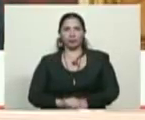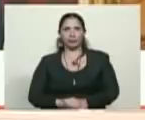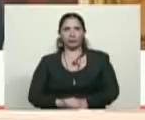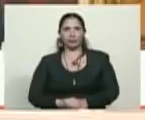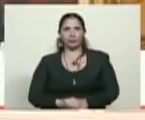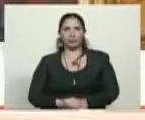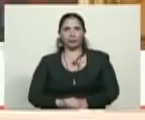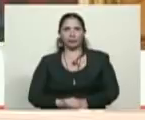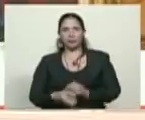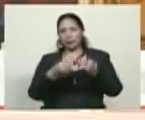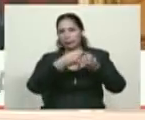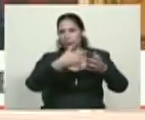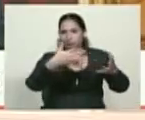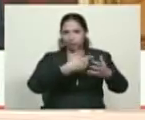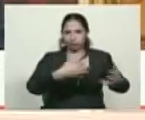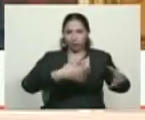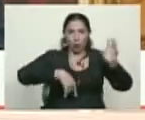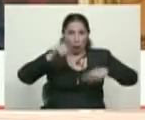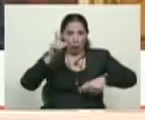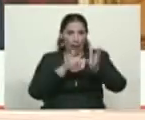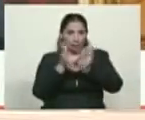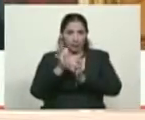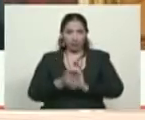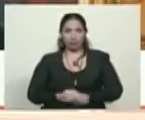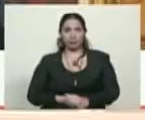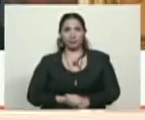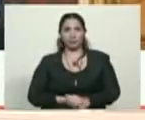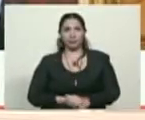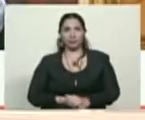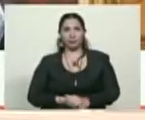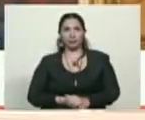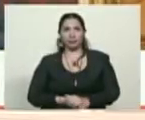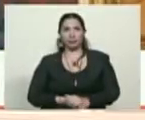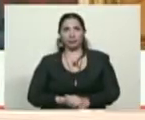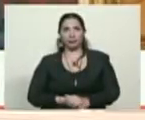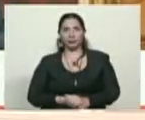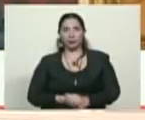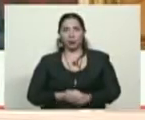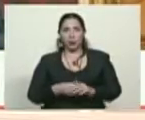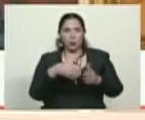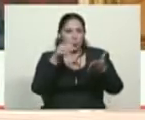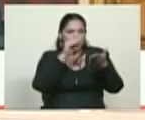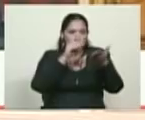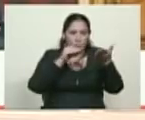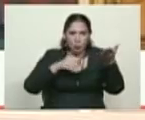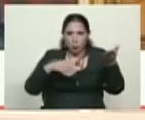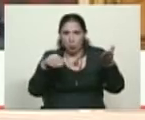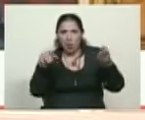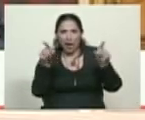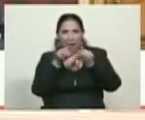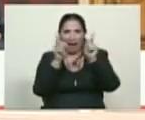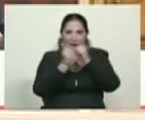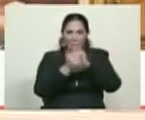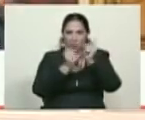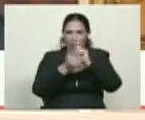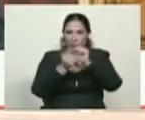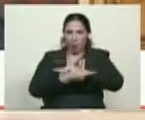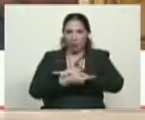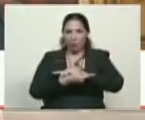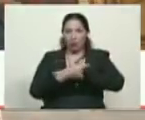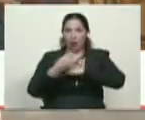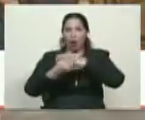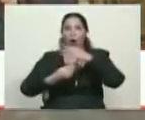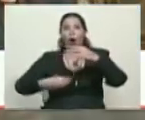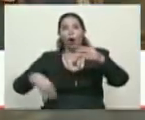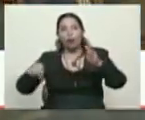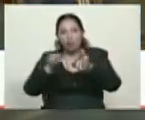El guión del 11 de abril, con retoques decadentes, se está pretendiendo imponer